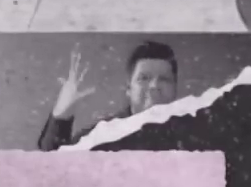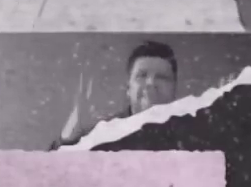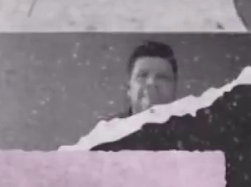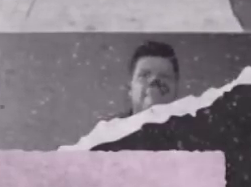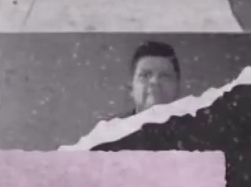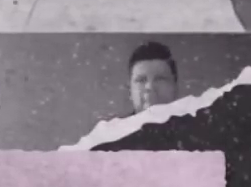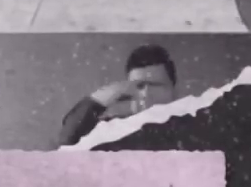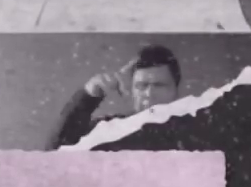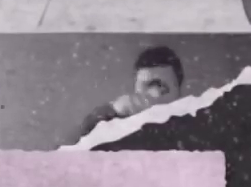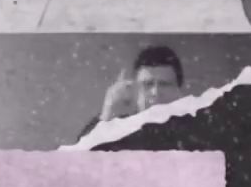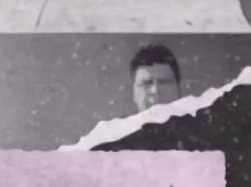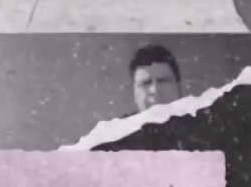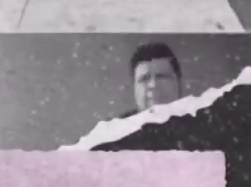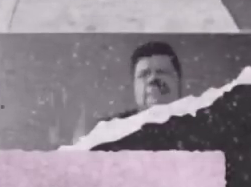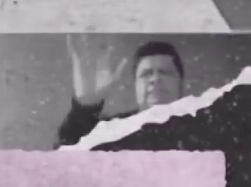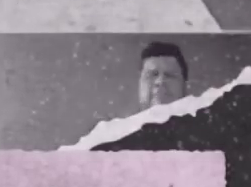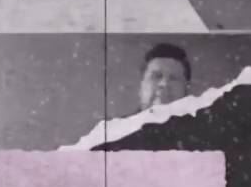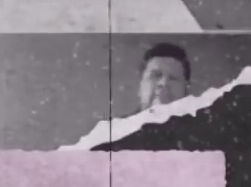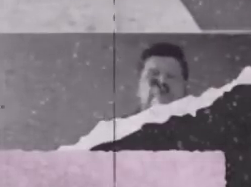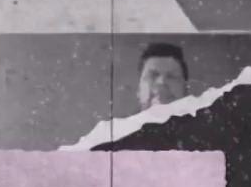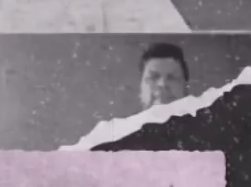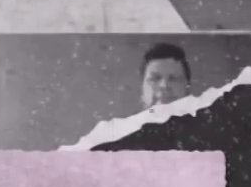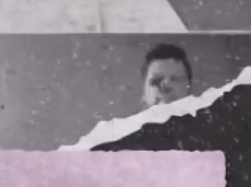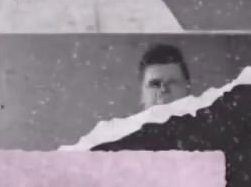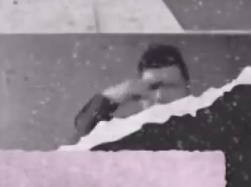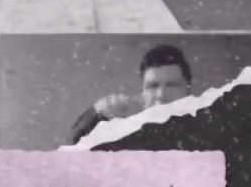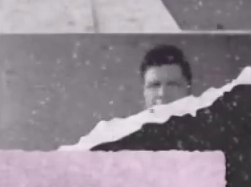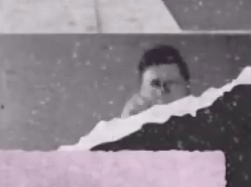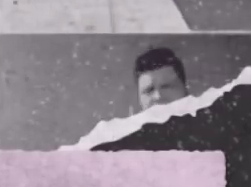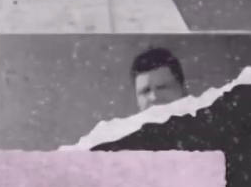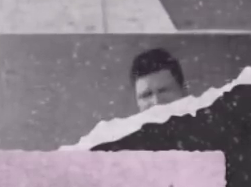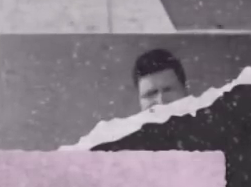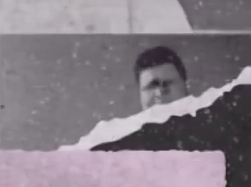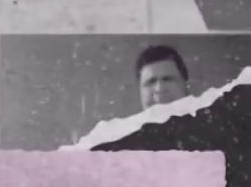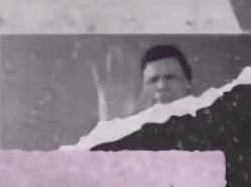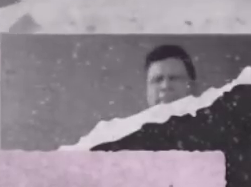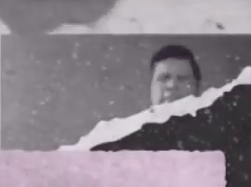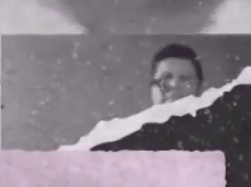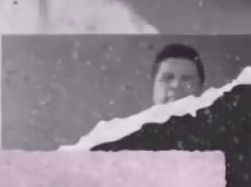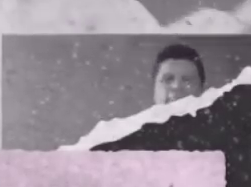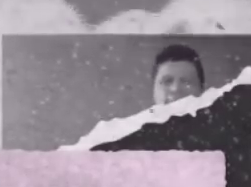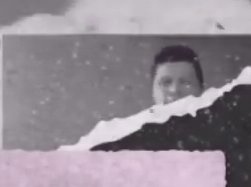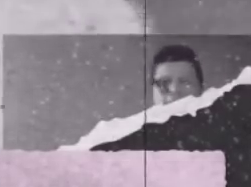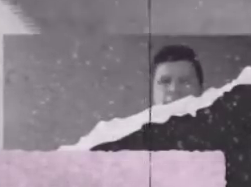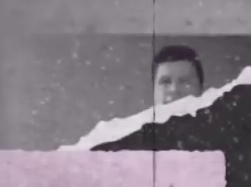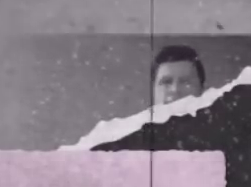¡Viva México! ¡Viva México! ¡Viva México! ¡Viva México! ¡Viva México!